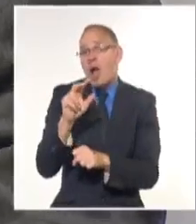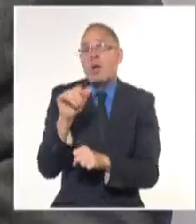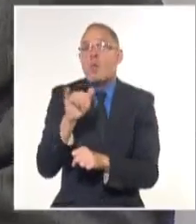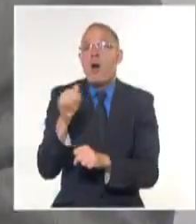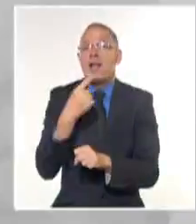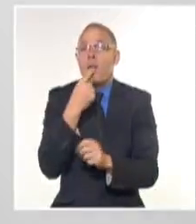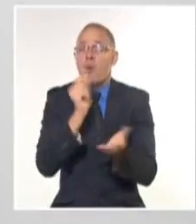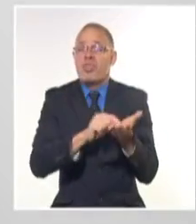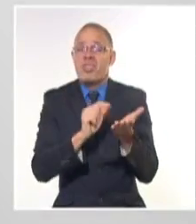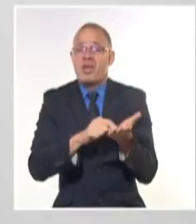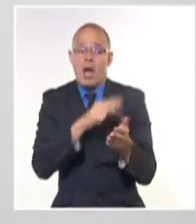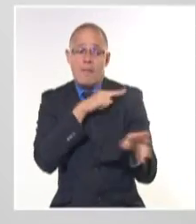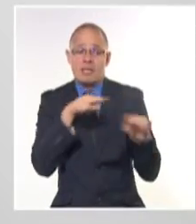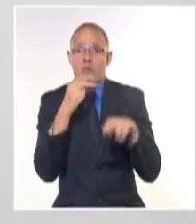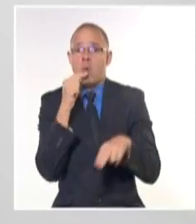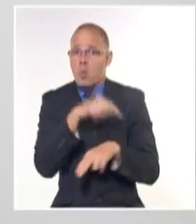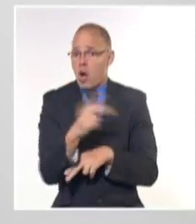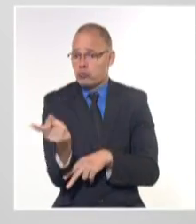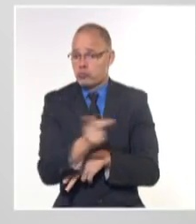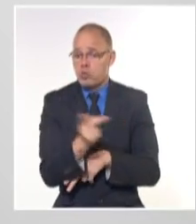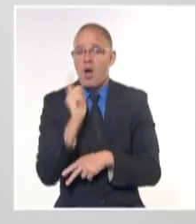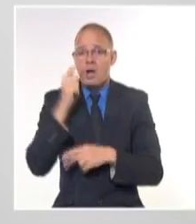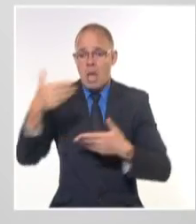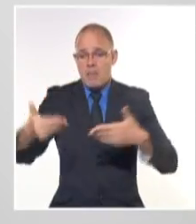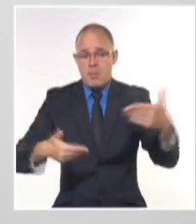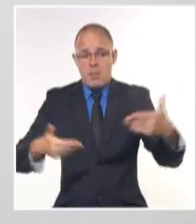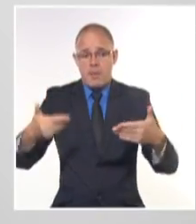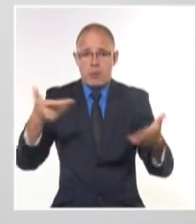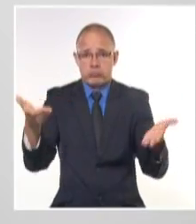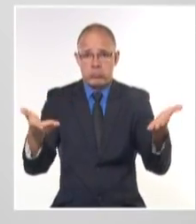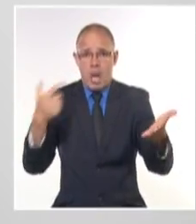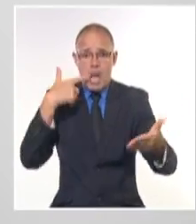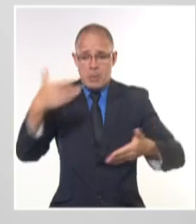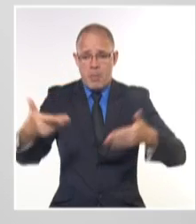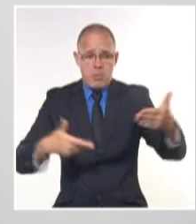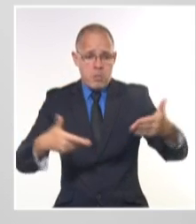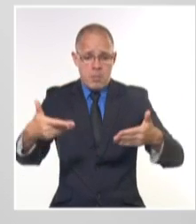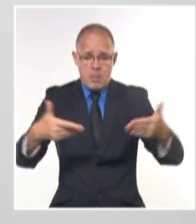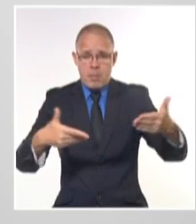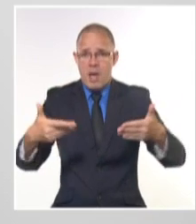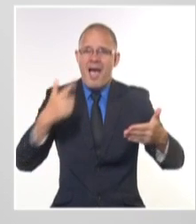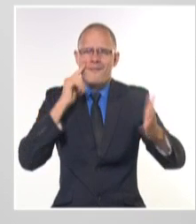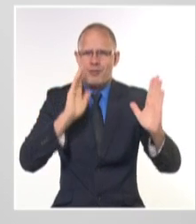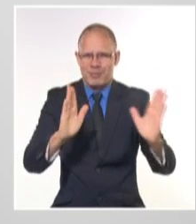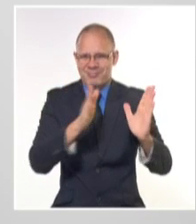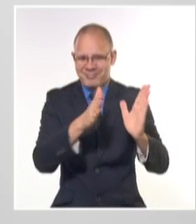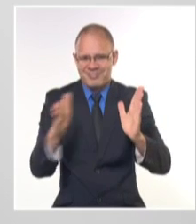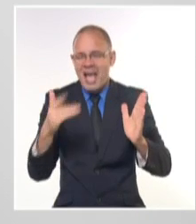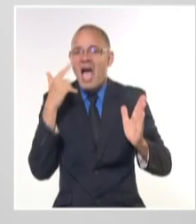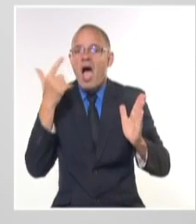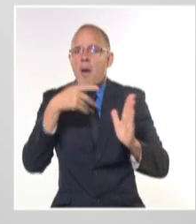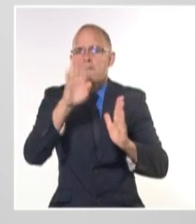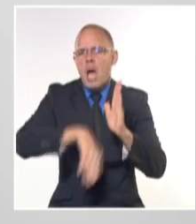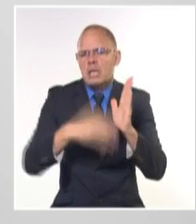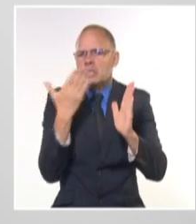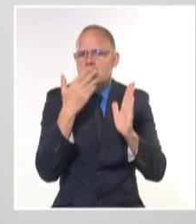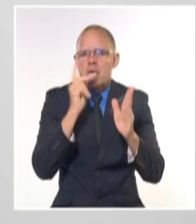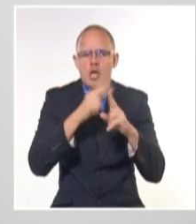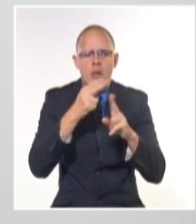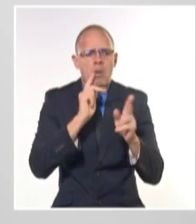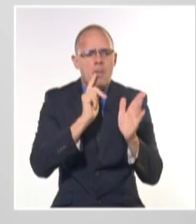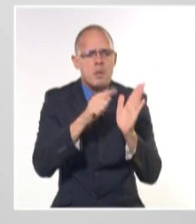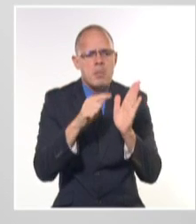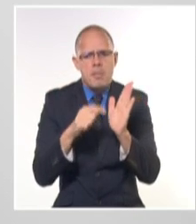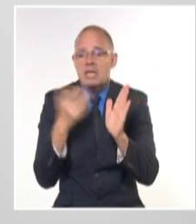de conciliar realmente para garantizar que en determinado periodo aquellos que causan baja, que deben causar baja de esos